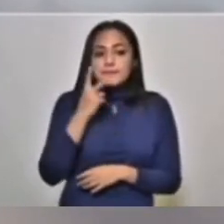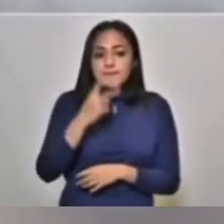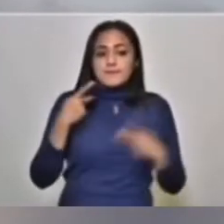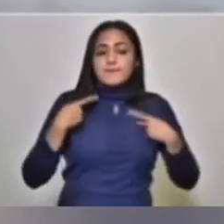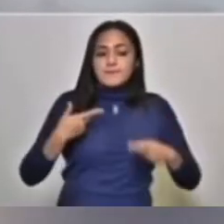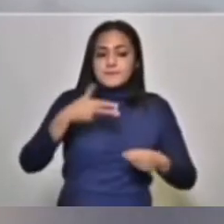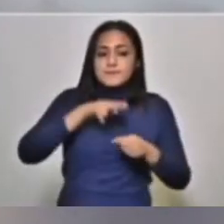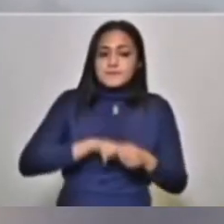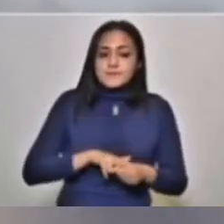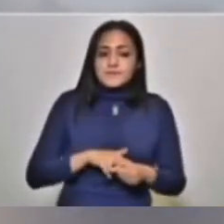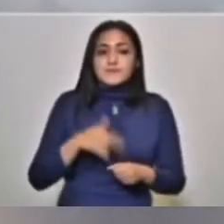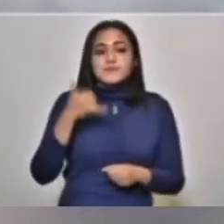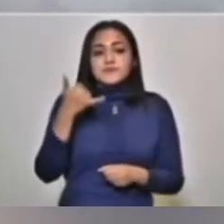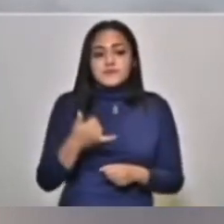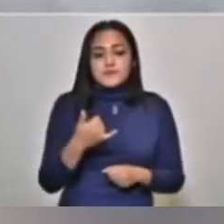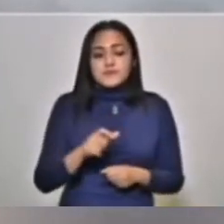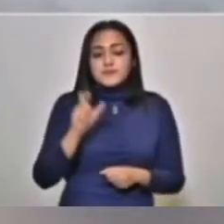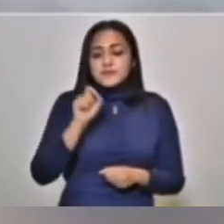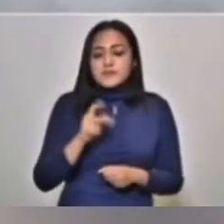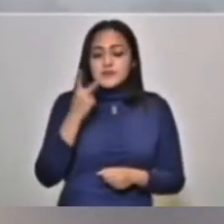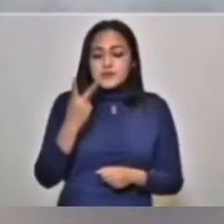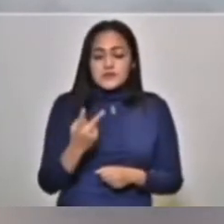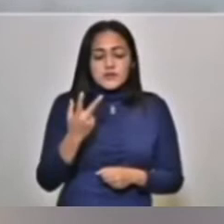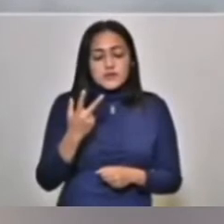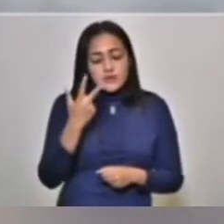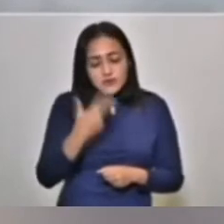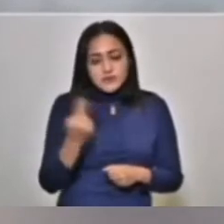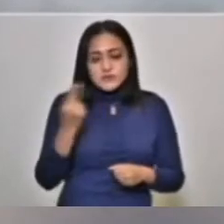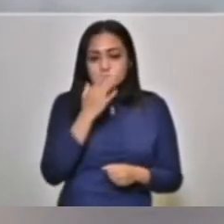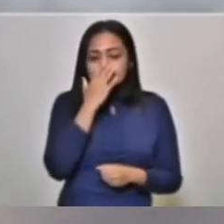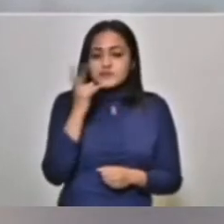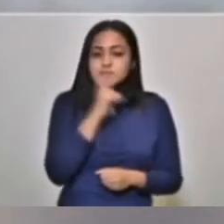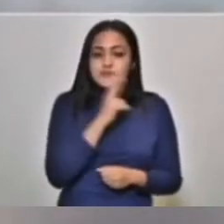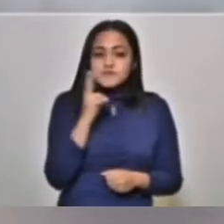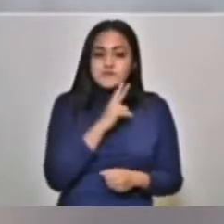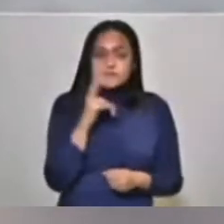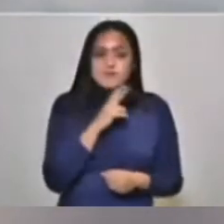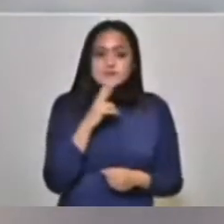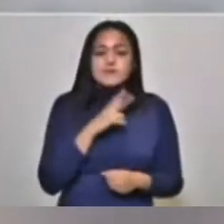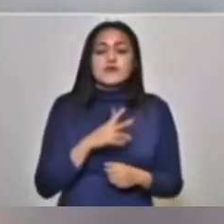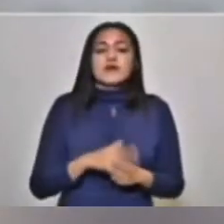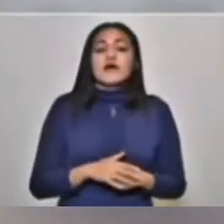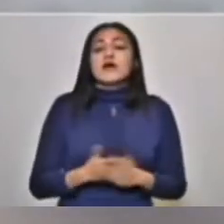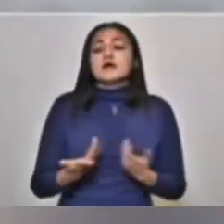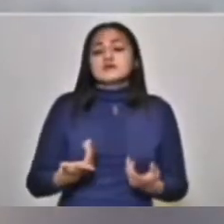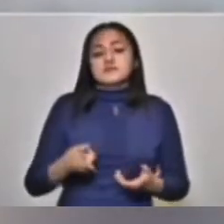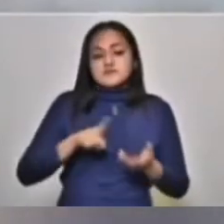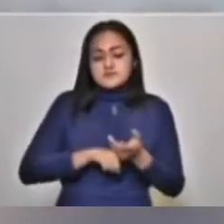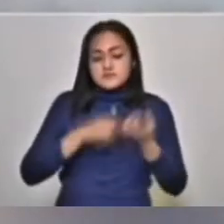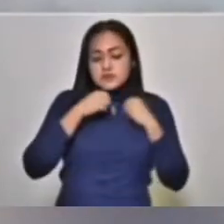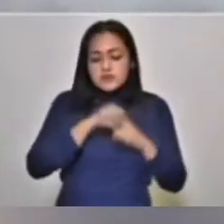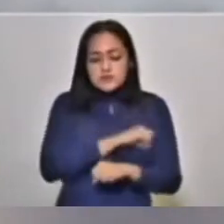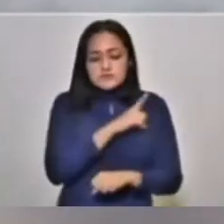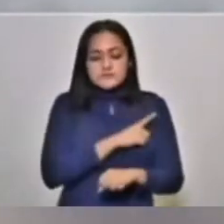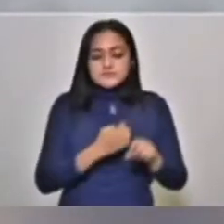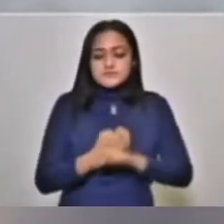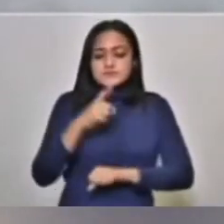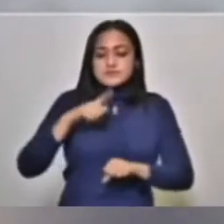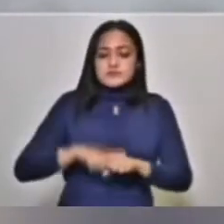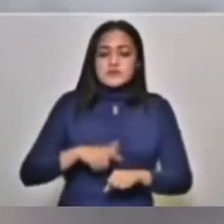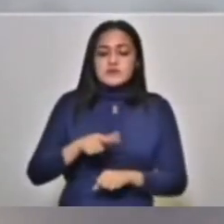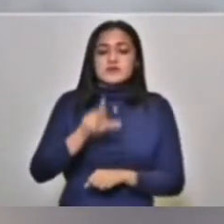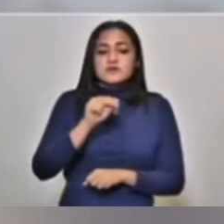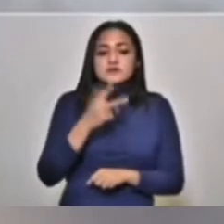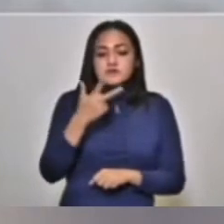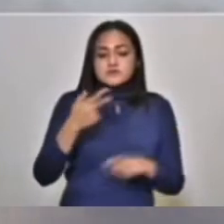pacientes hospitalizados 28 de ellos requieren de ventilación mecánica asistida en la red hospitalaria de los servicios de salud